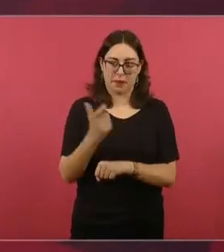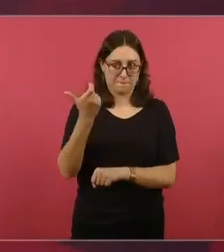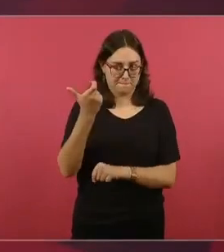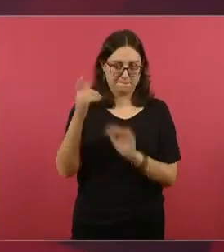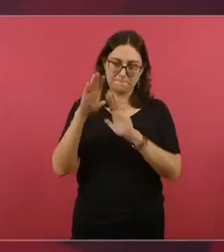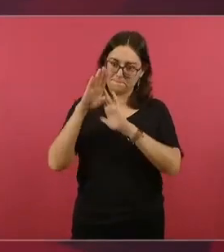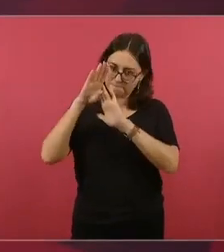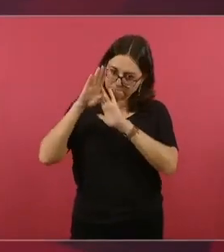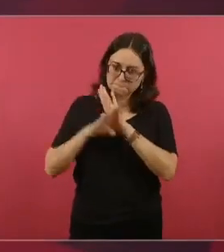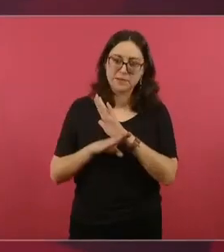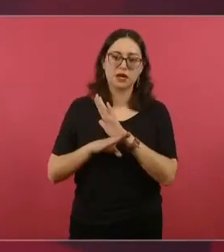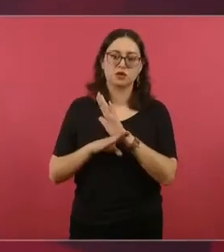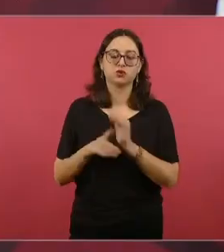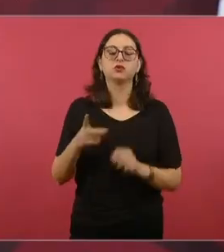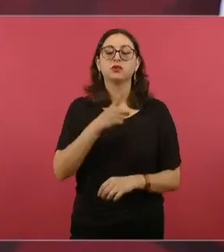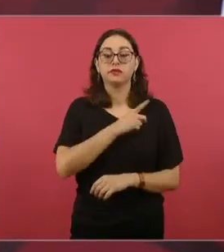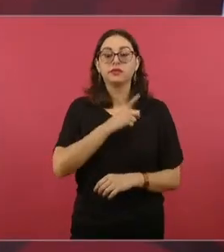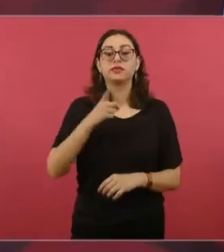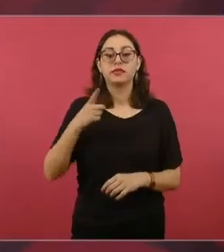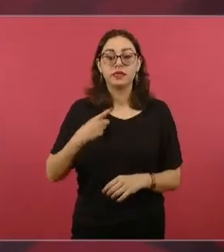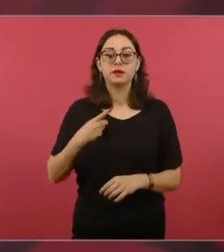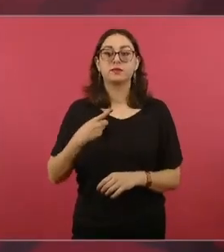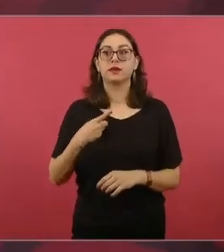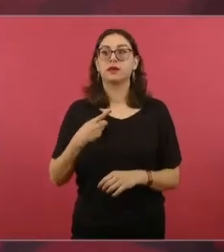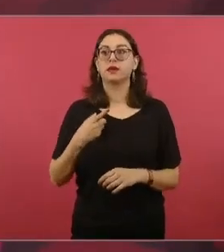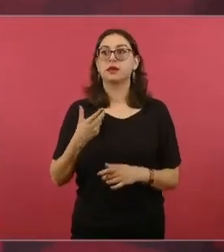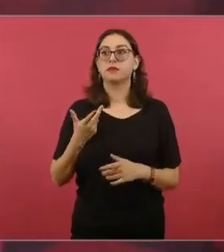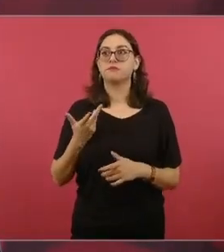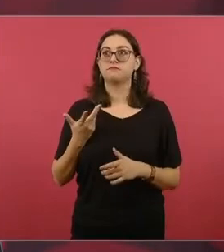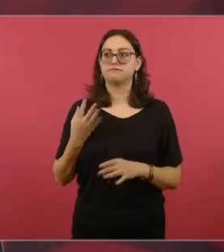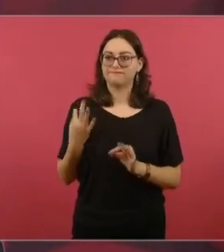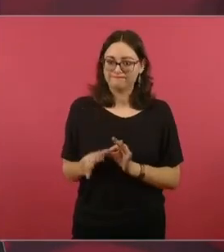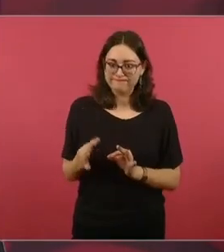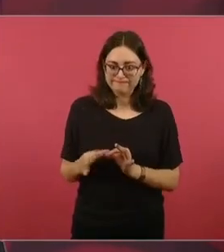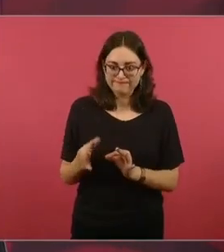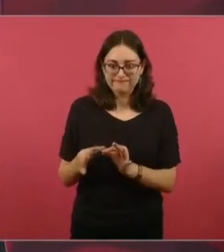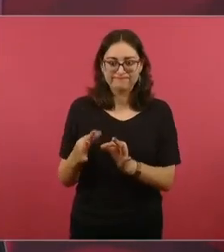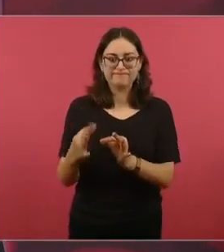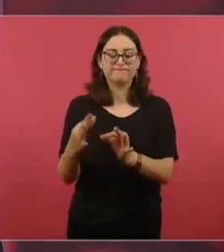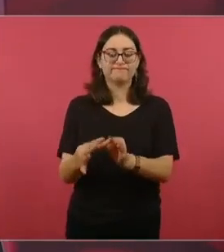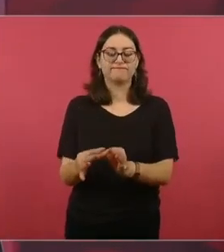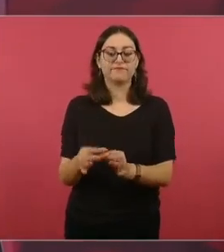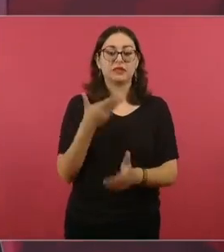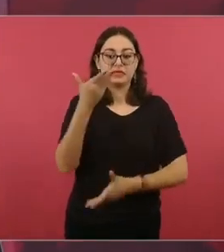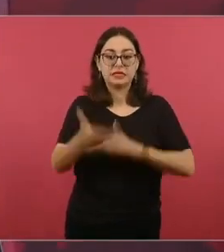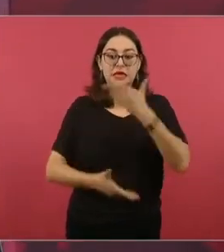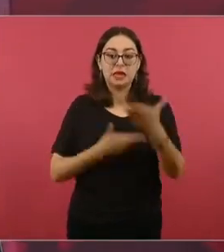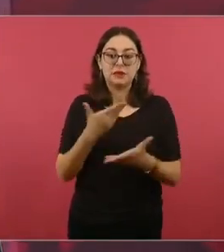costos, que sea más eficiente el servicio,